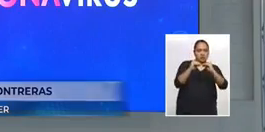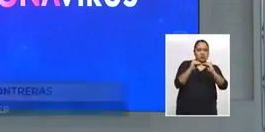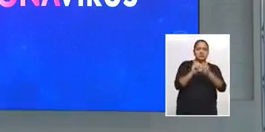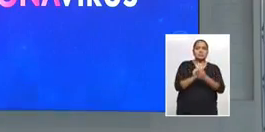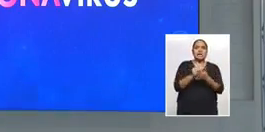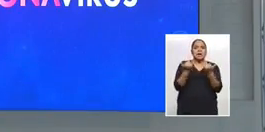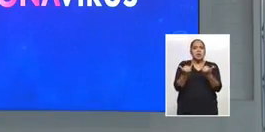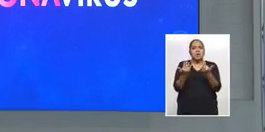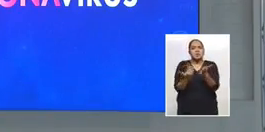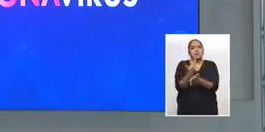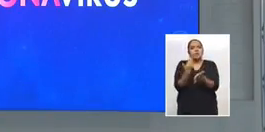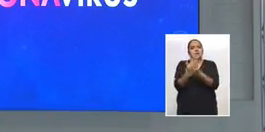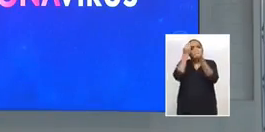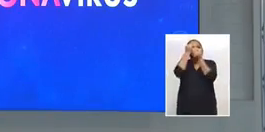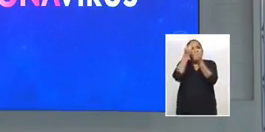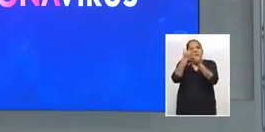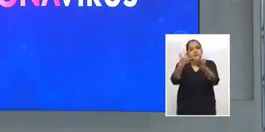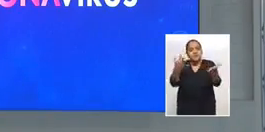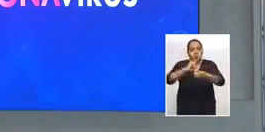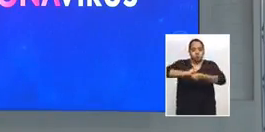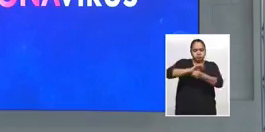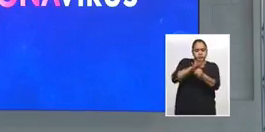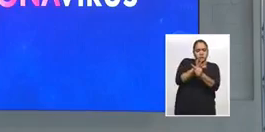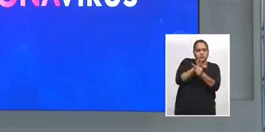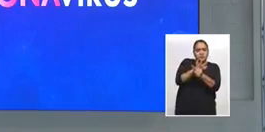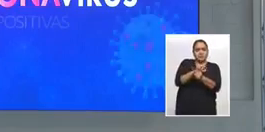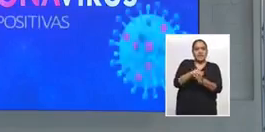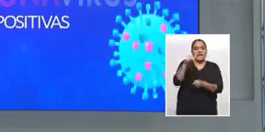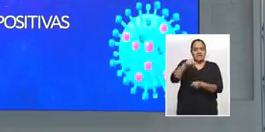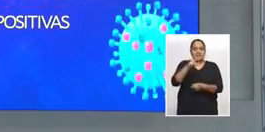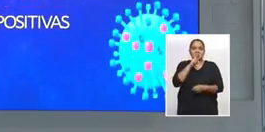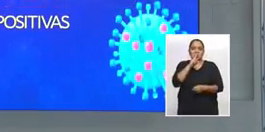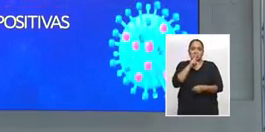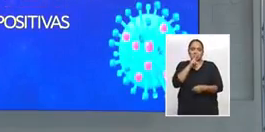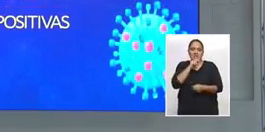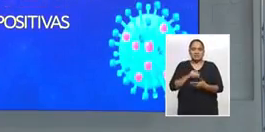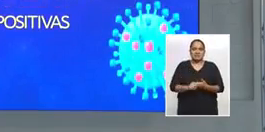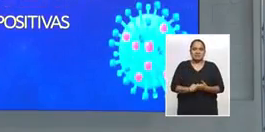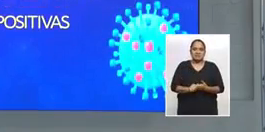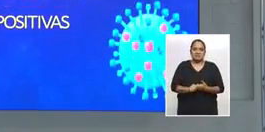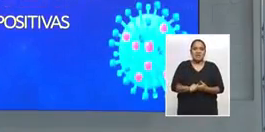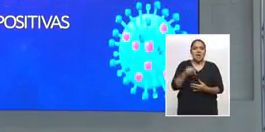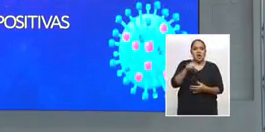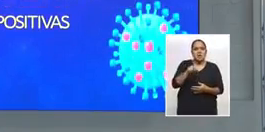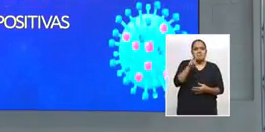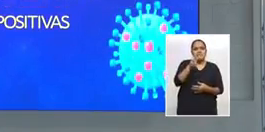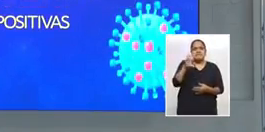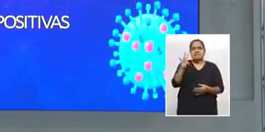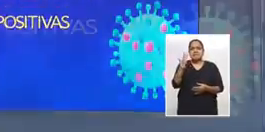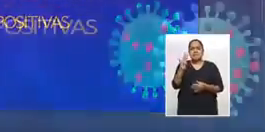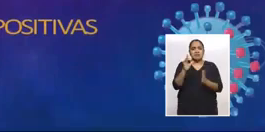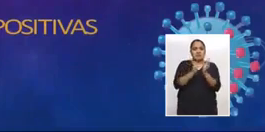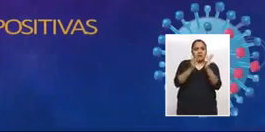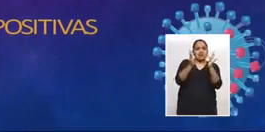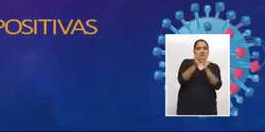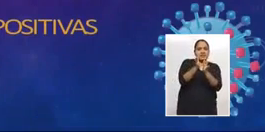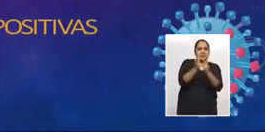actualizar las cifras de coronavirus COVID-19 en nuestro país. Hoy, 27 de abril, se realizaron